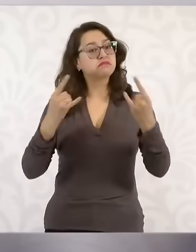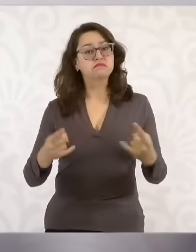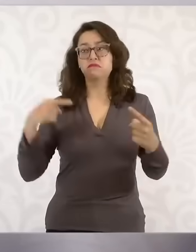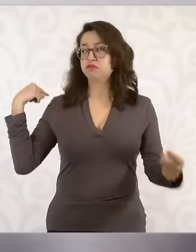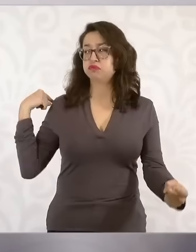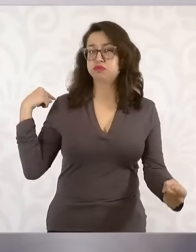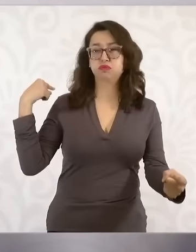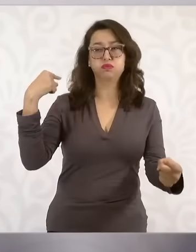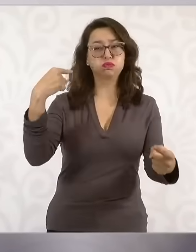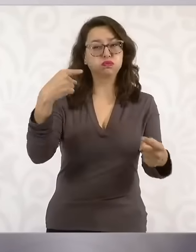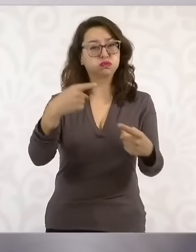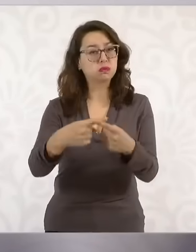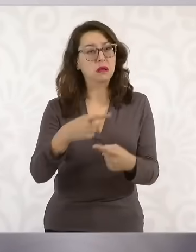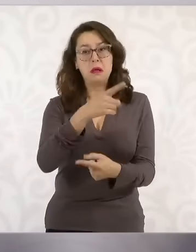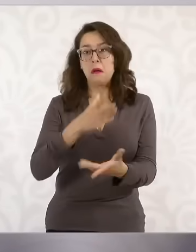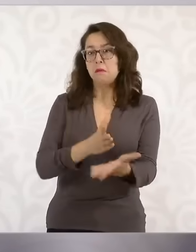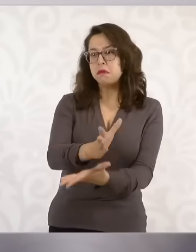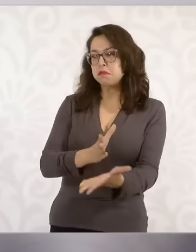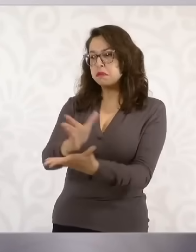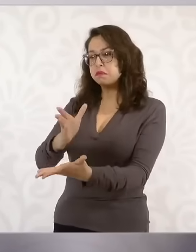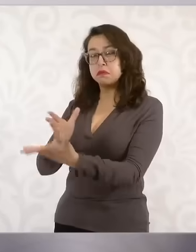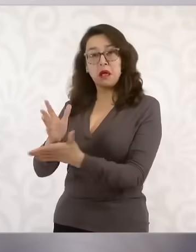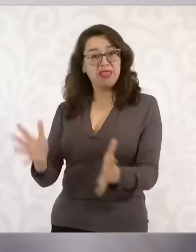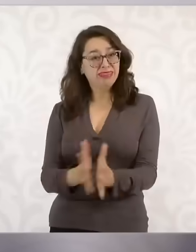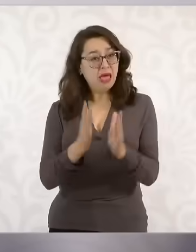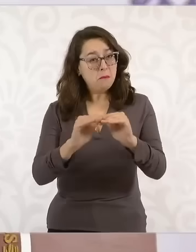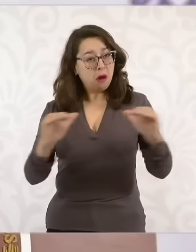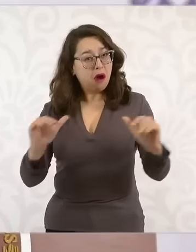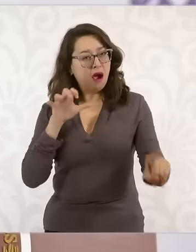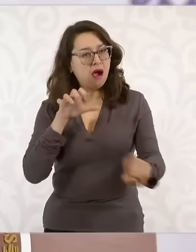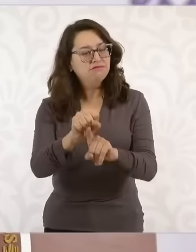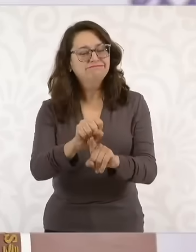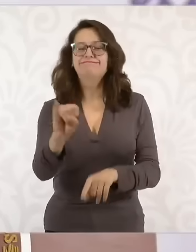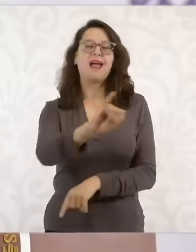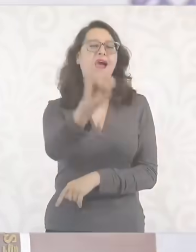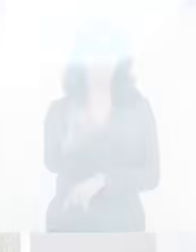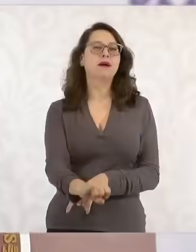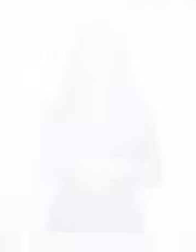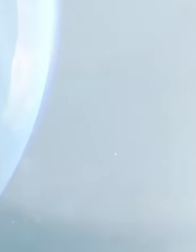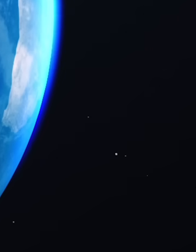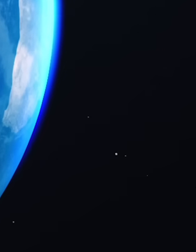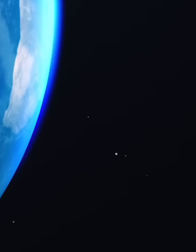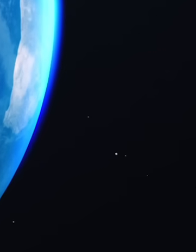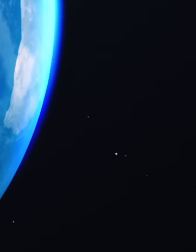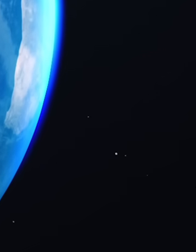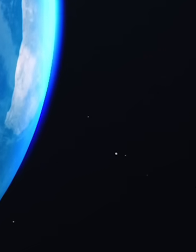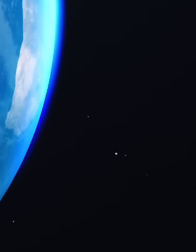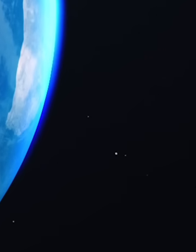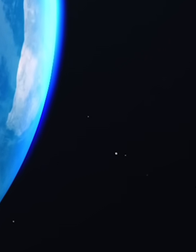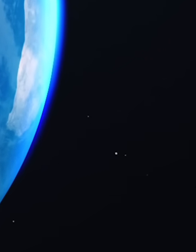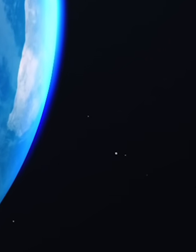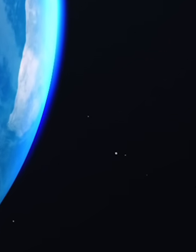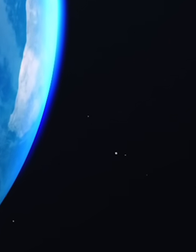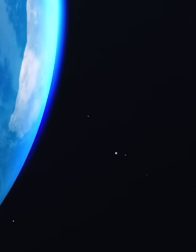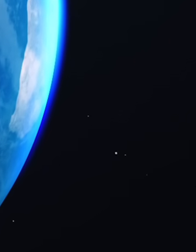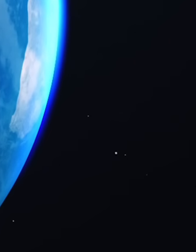Claudia Sheinbaum envió un mensaje muy claro y contundente al gobierno de Estados Unidos, dirigiéndose a todo el continente,